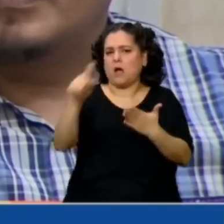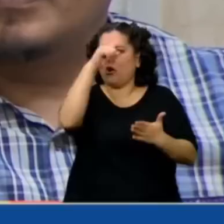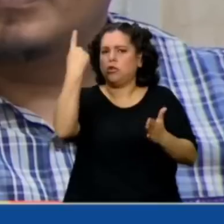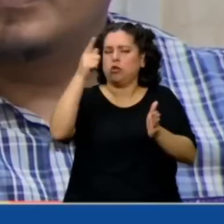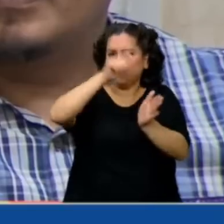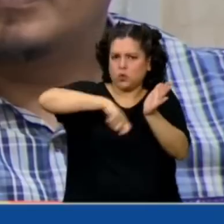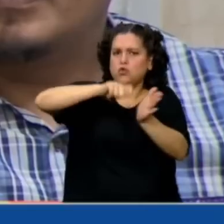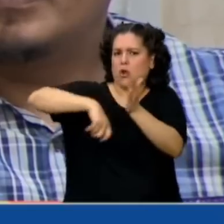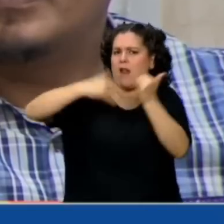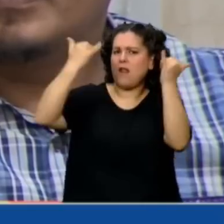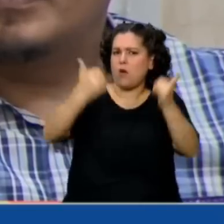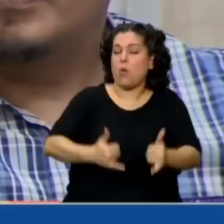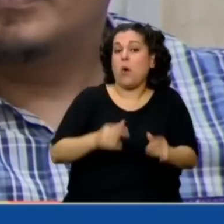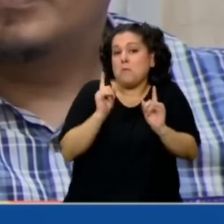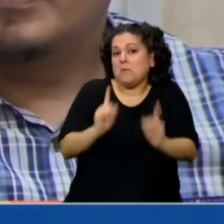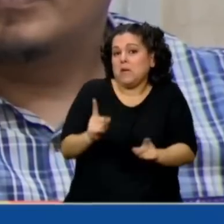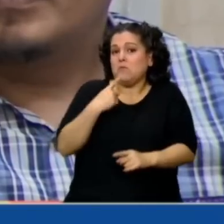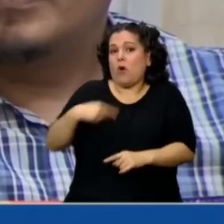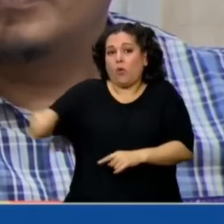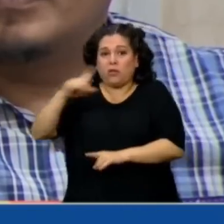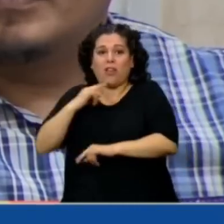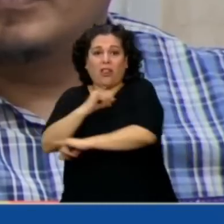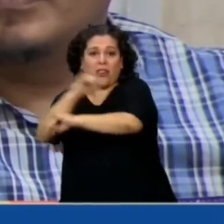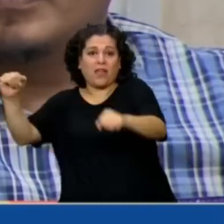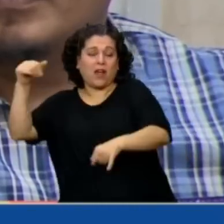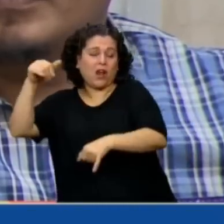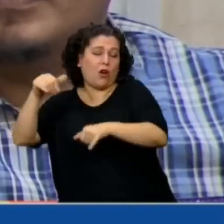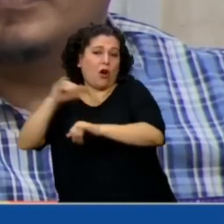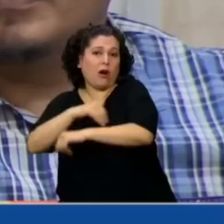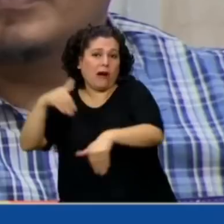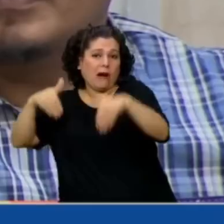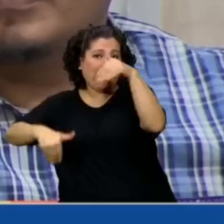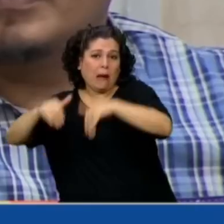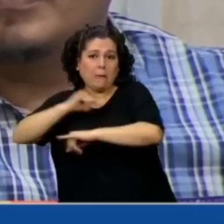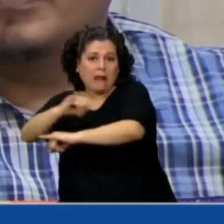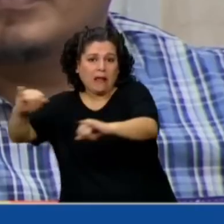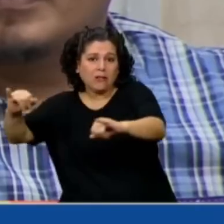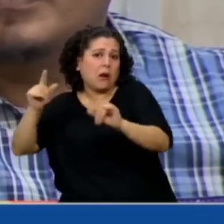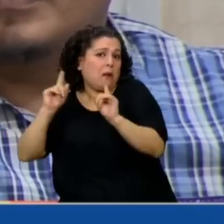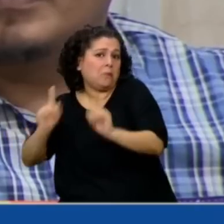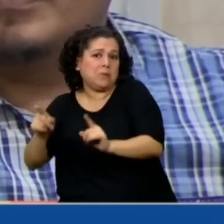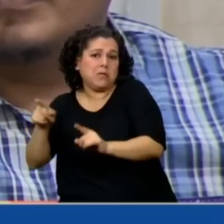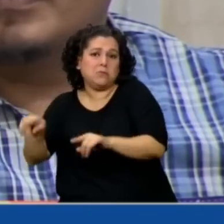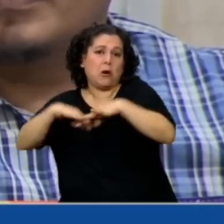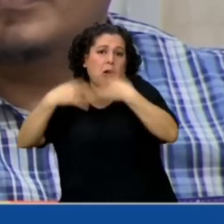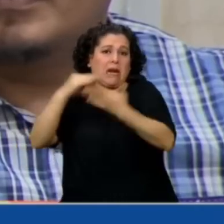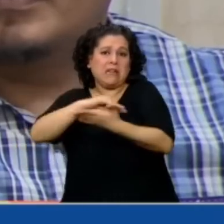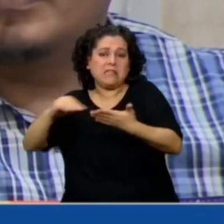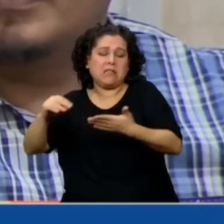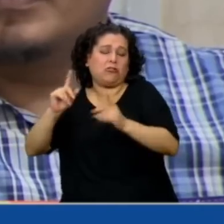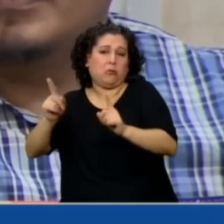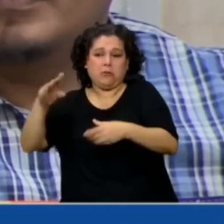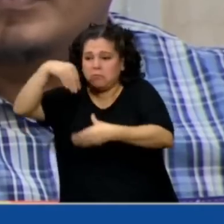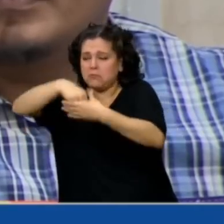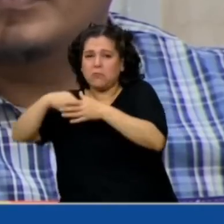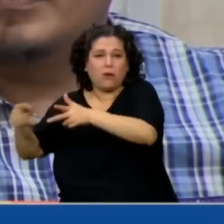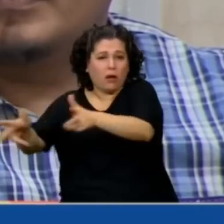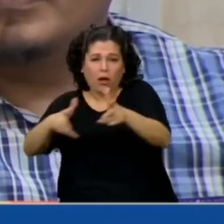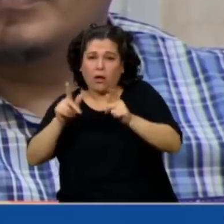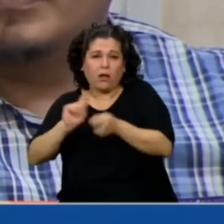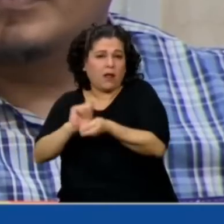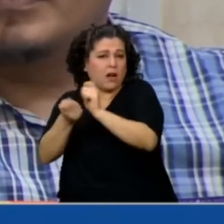que lo mismo que dijeron en la campaña electoral fue lo que dijeron en el recinto de esa reforma.